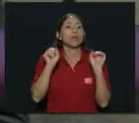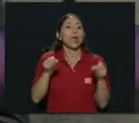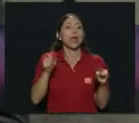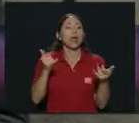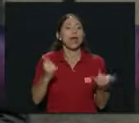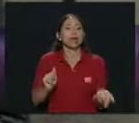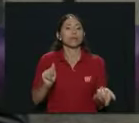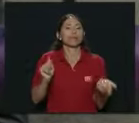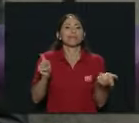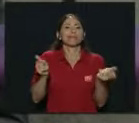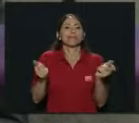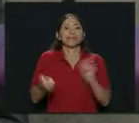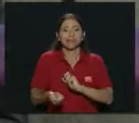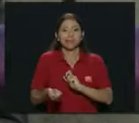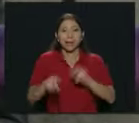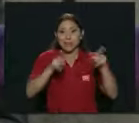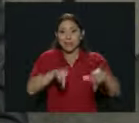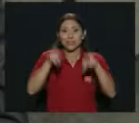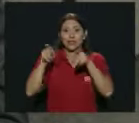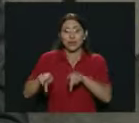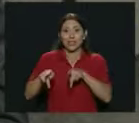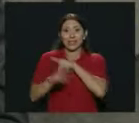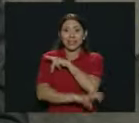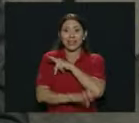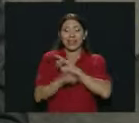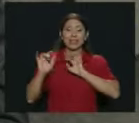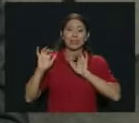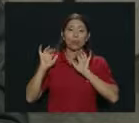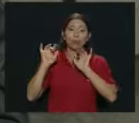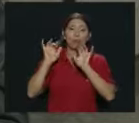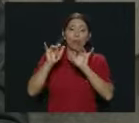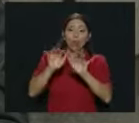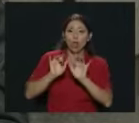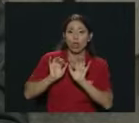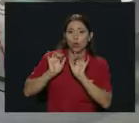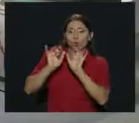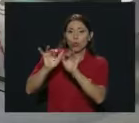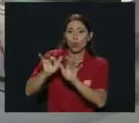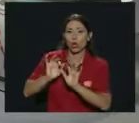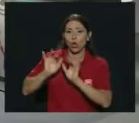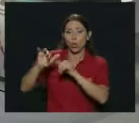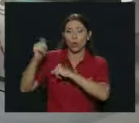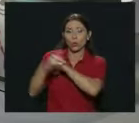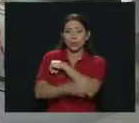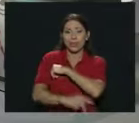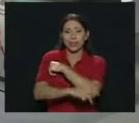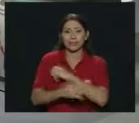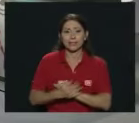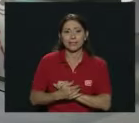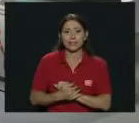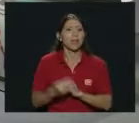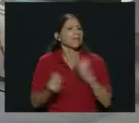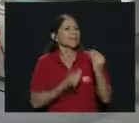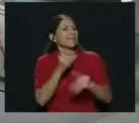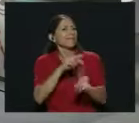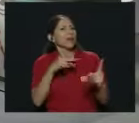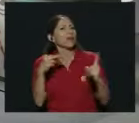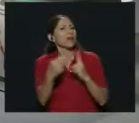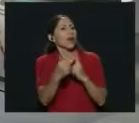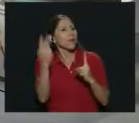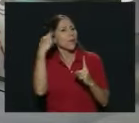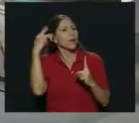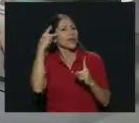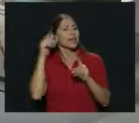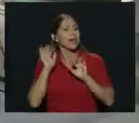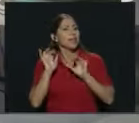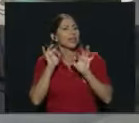y los flujos migratorios se muevan hacia otros países. ¿Cuál es el panorama general en materia de política migratoria de